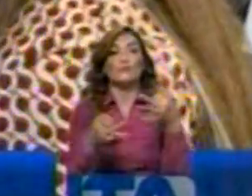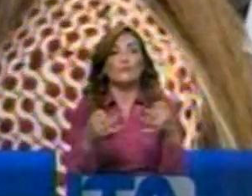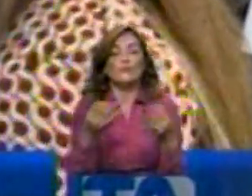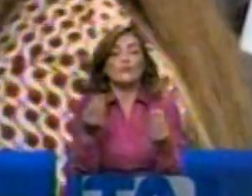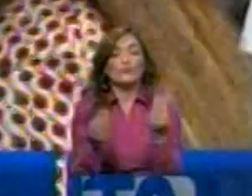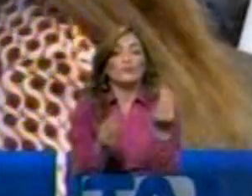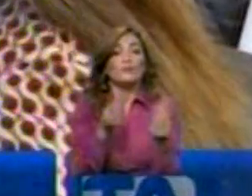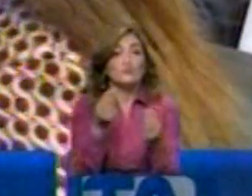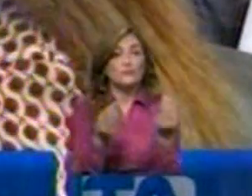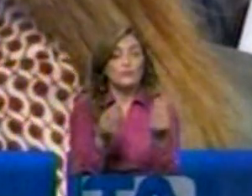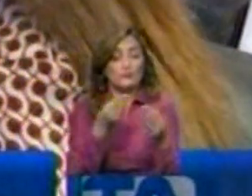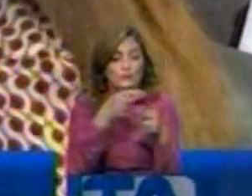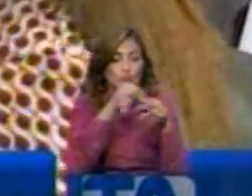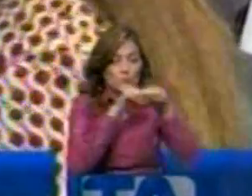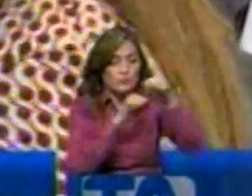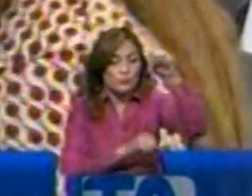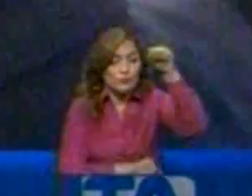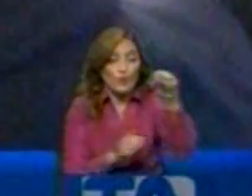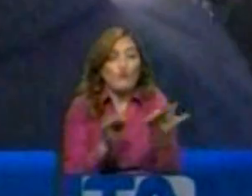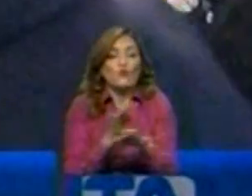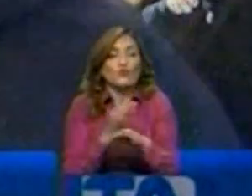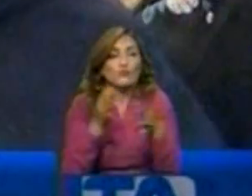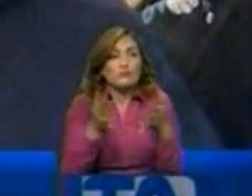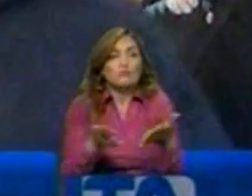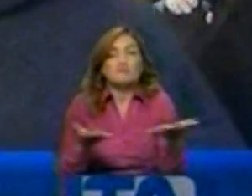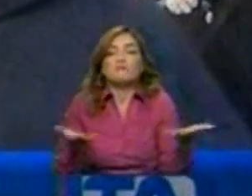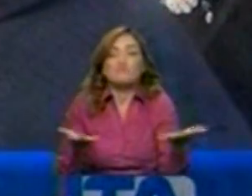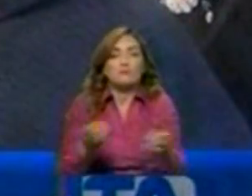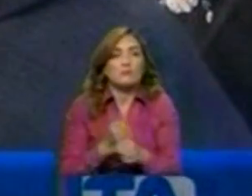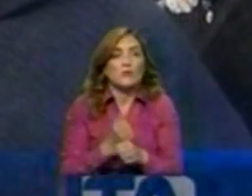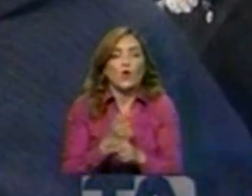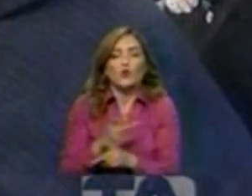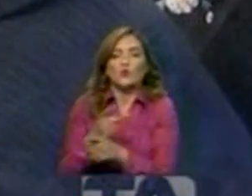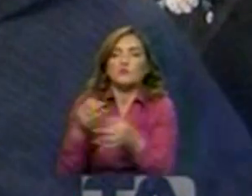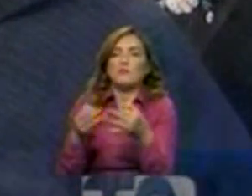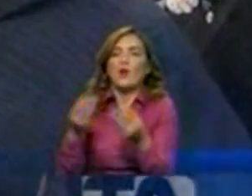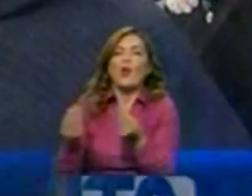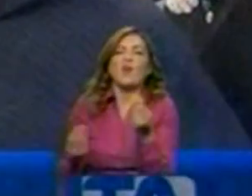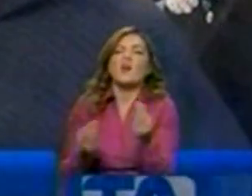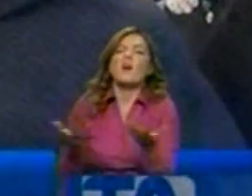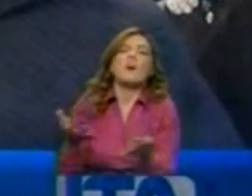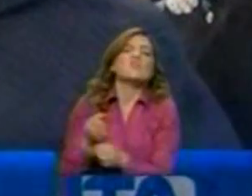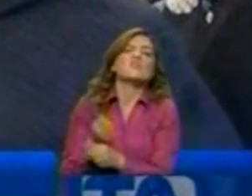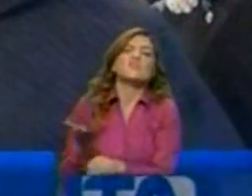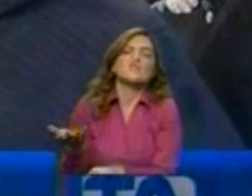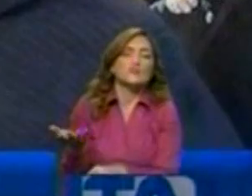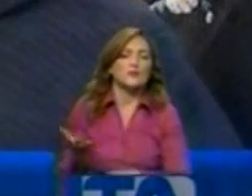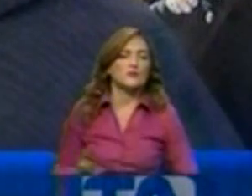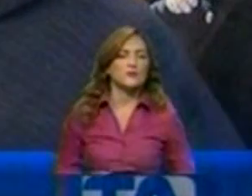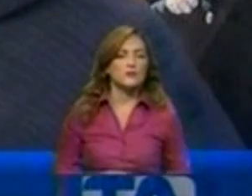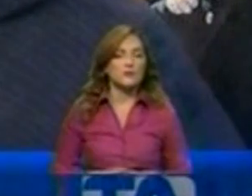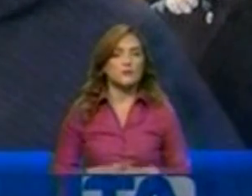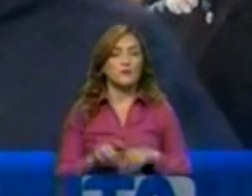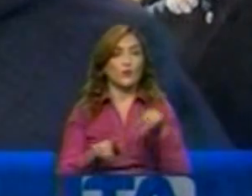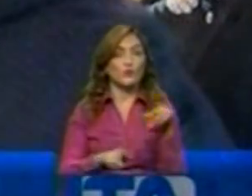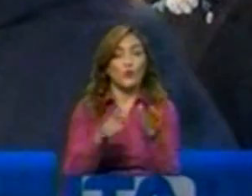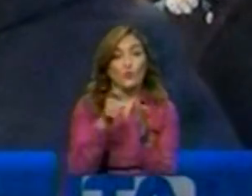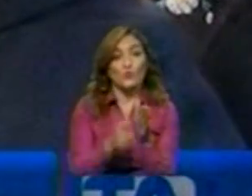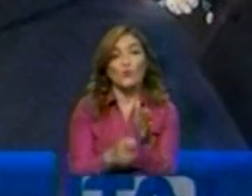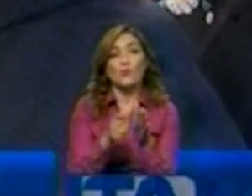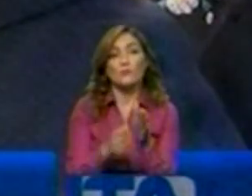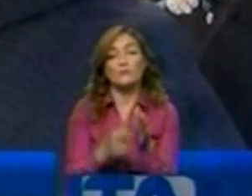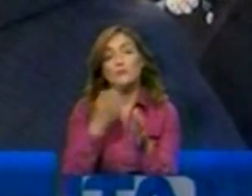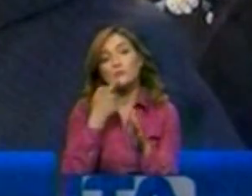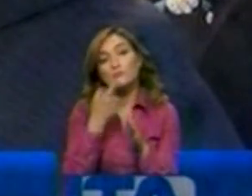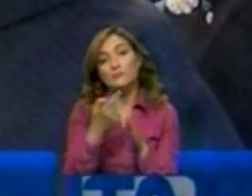revelen los nombres de dichos funcionarios? ¿Qué va a hacer el Consejo de la Judicatura sobre aquellos jueces que están